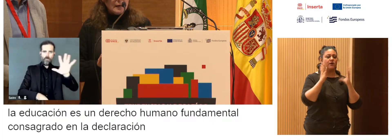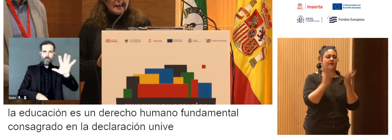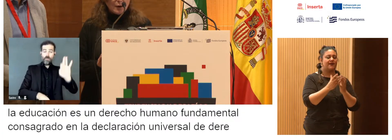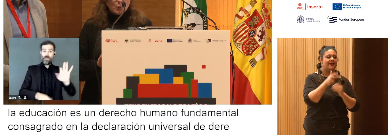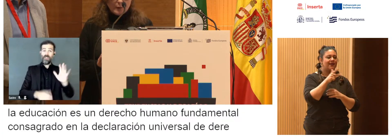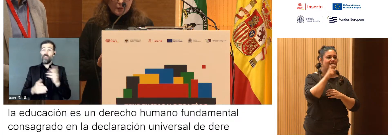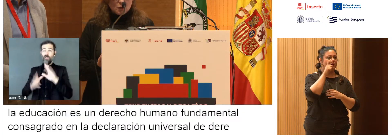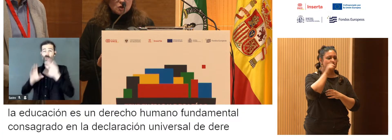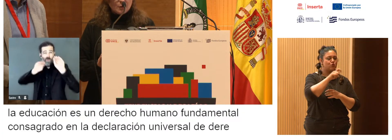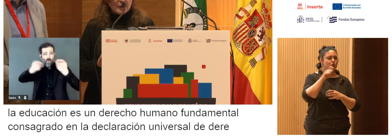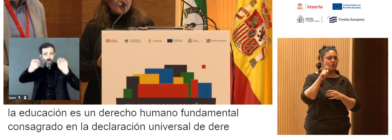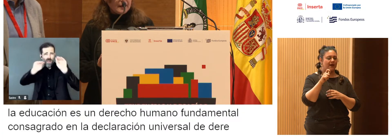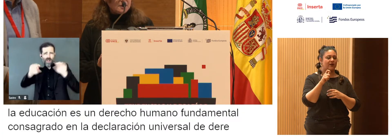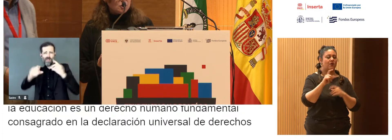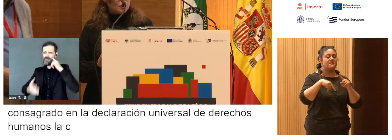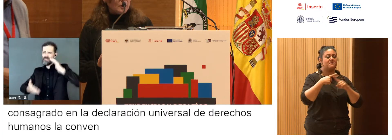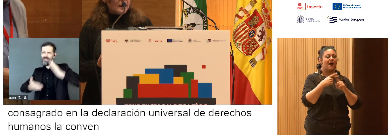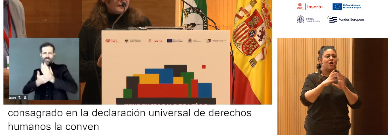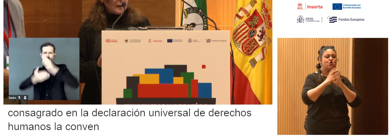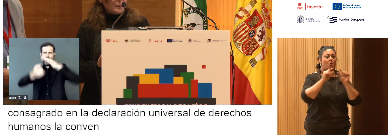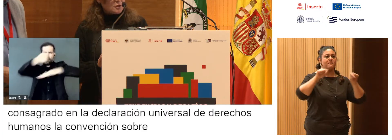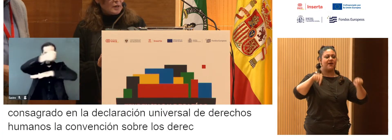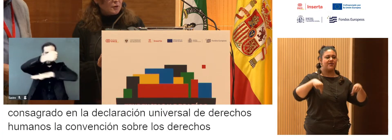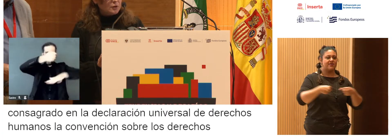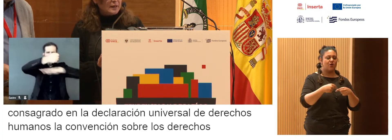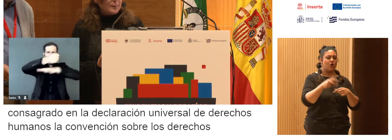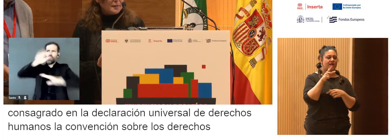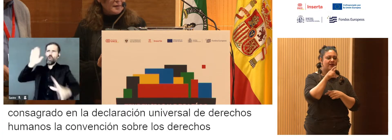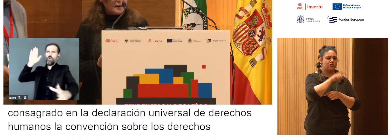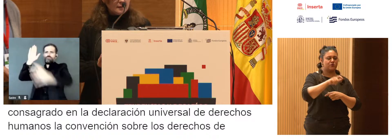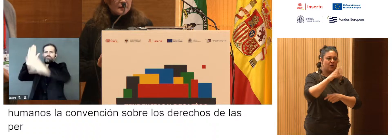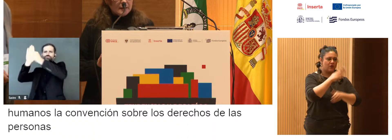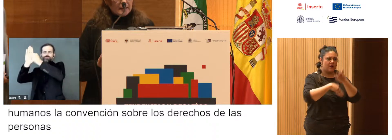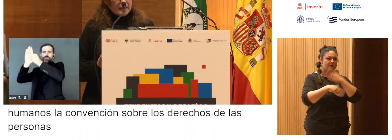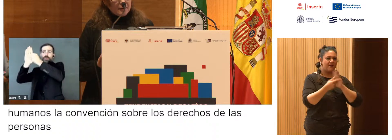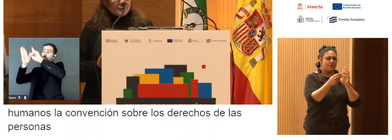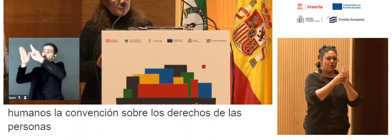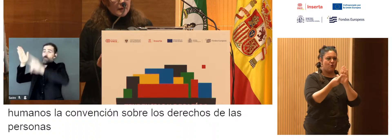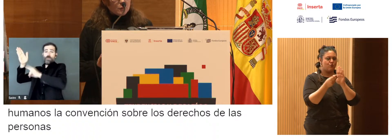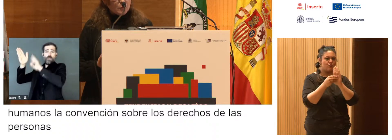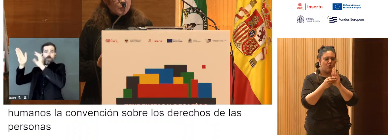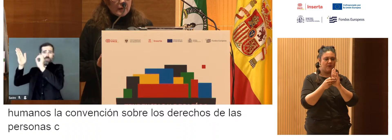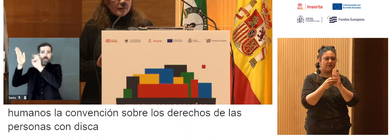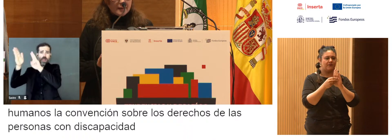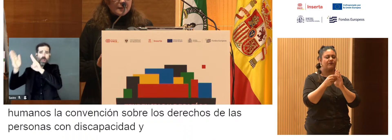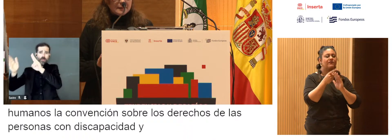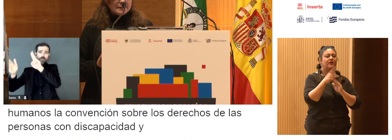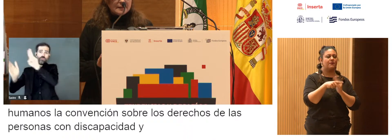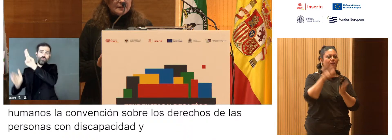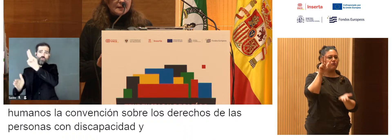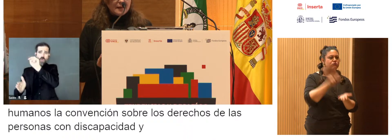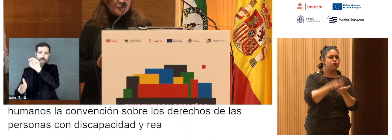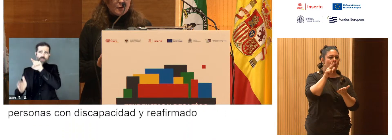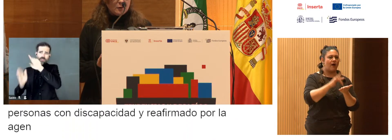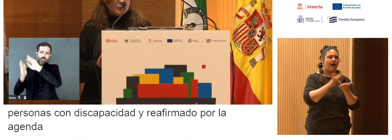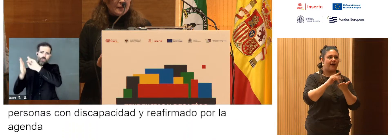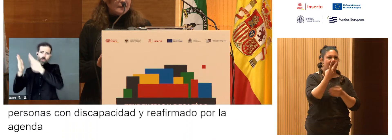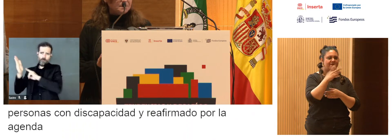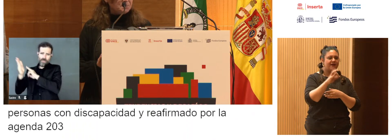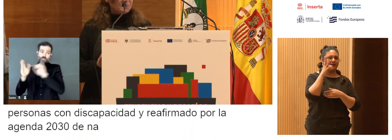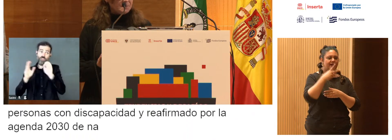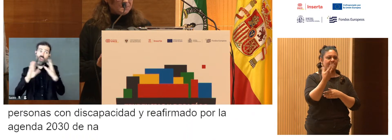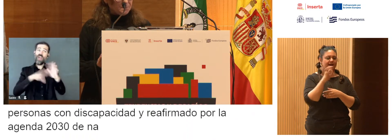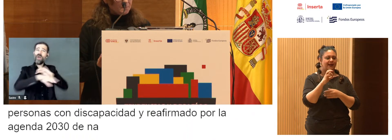Humanos, la Convención sobre los Derechos de las Personas con Discapacidad y reafirmado por la Agenda 2030 de Naciones